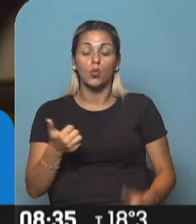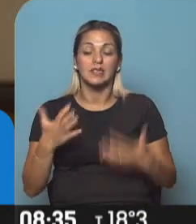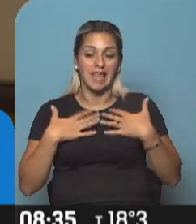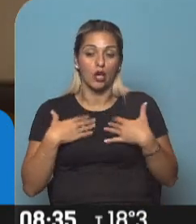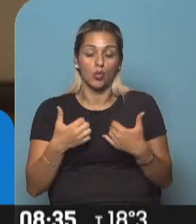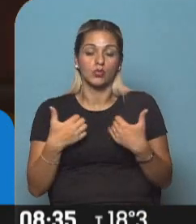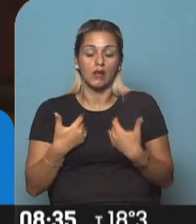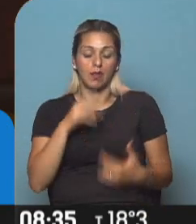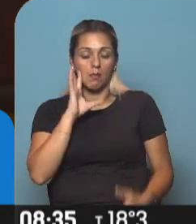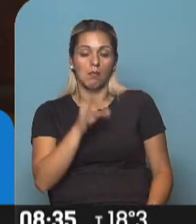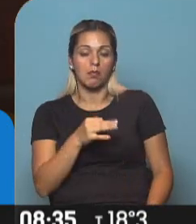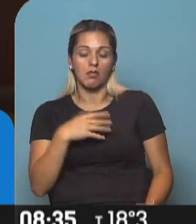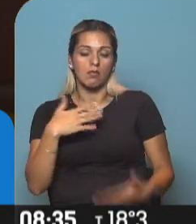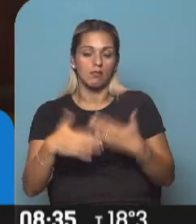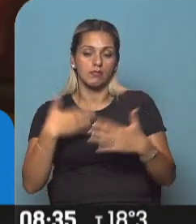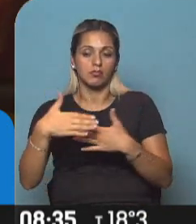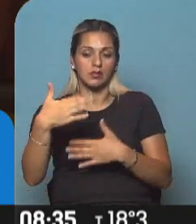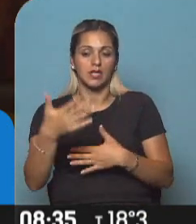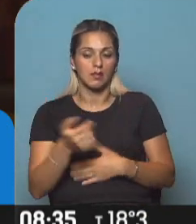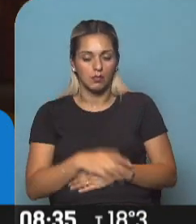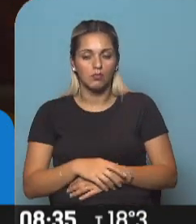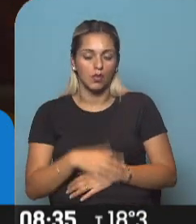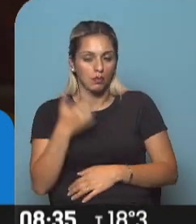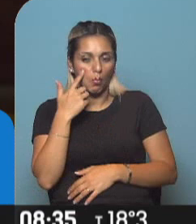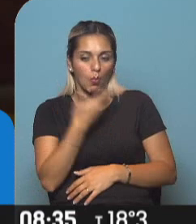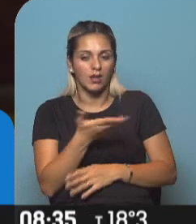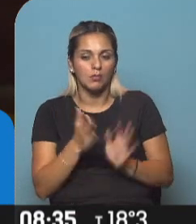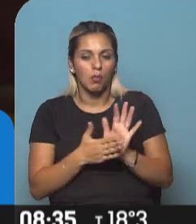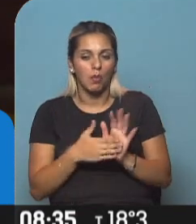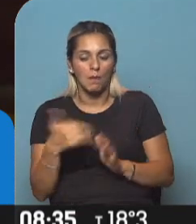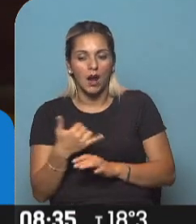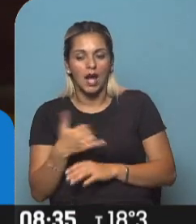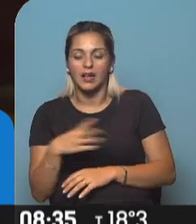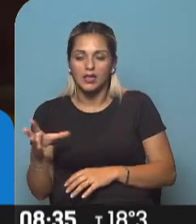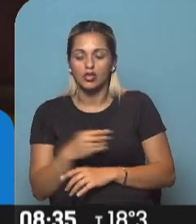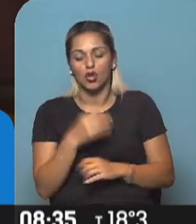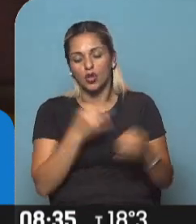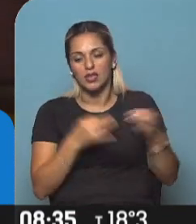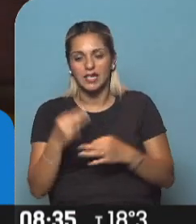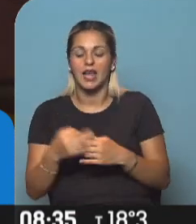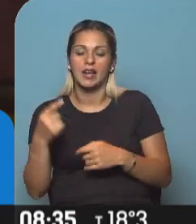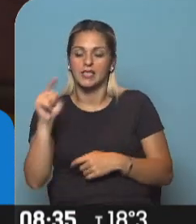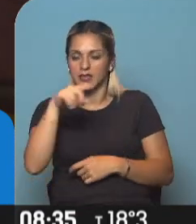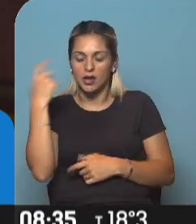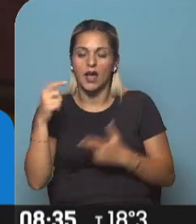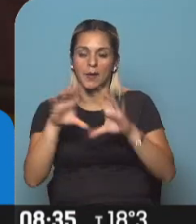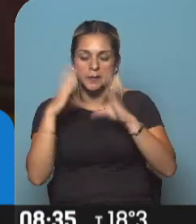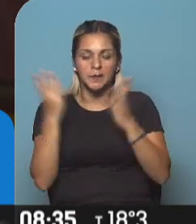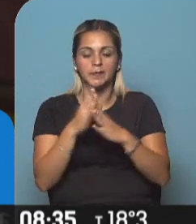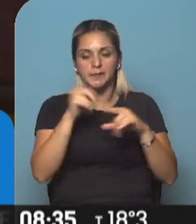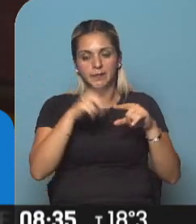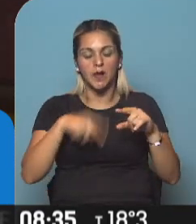nota se va notando con el tiempo y bueno ya están las pruebas que que todos los estudios internacionales nacionales estadísticas